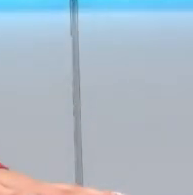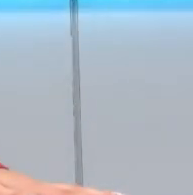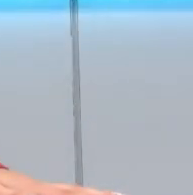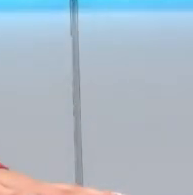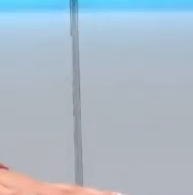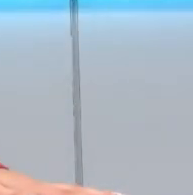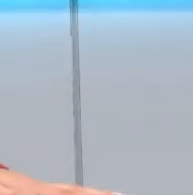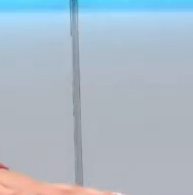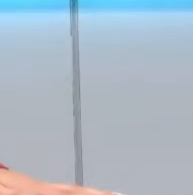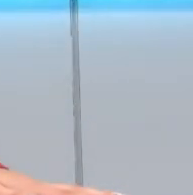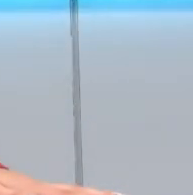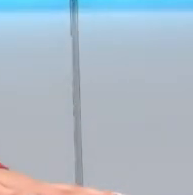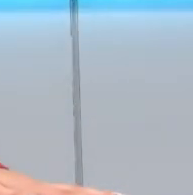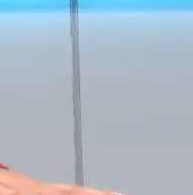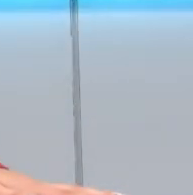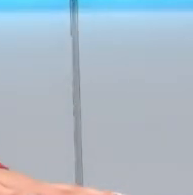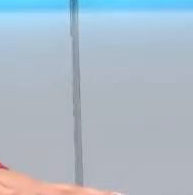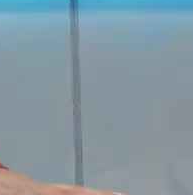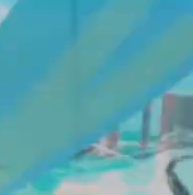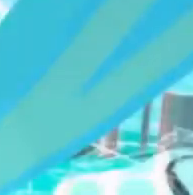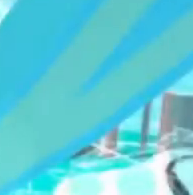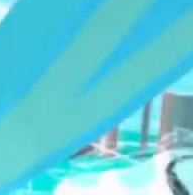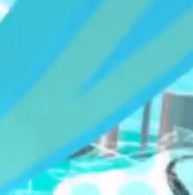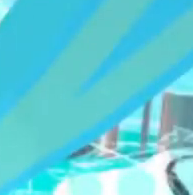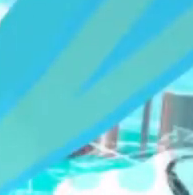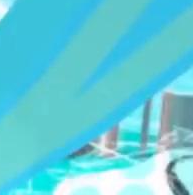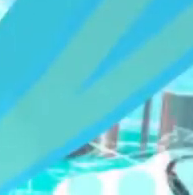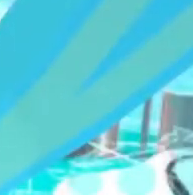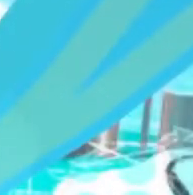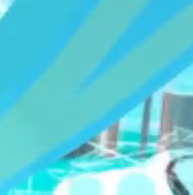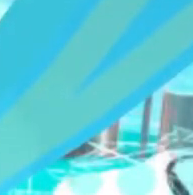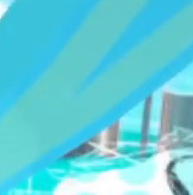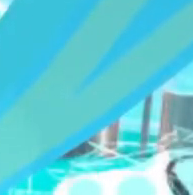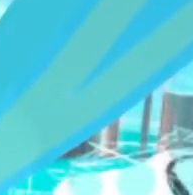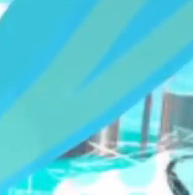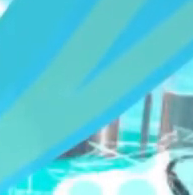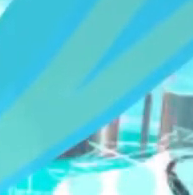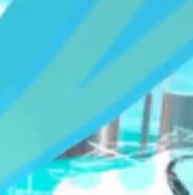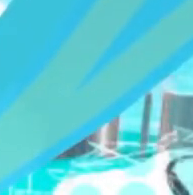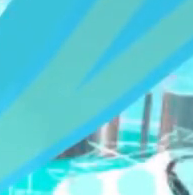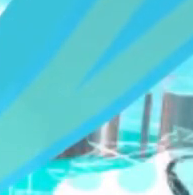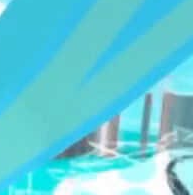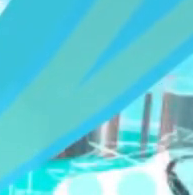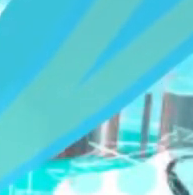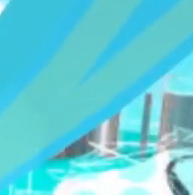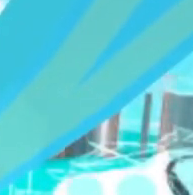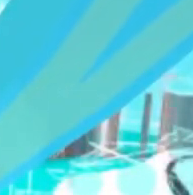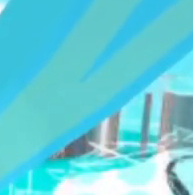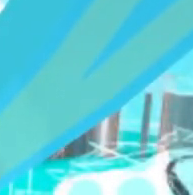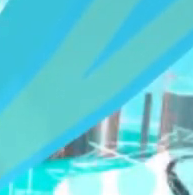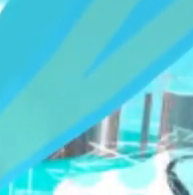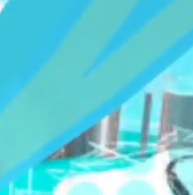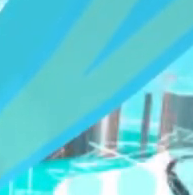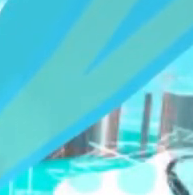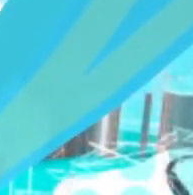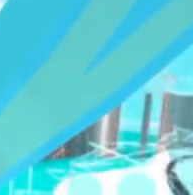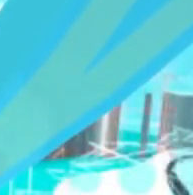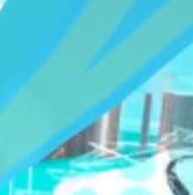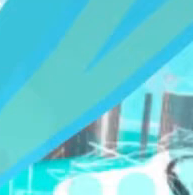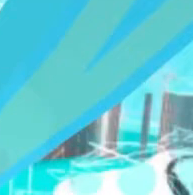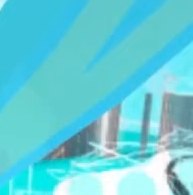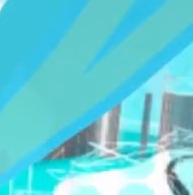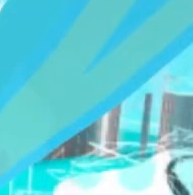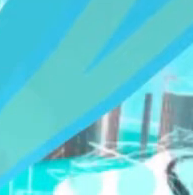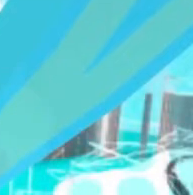Gracias por continuar con nosotros. A esta hora le mostramos la tasa básica pasiva que establece el Banco Central de Costa Rica. Se mantiene